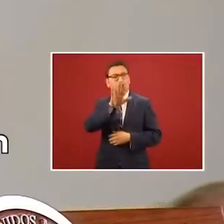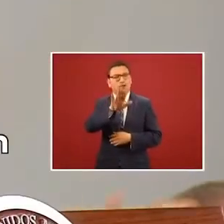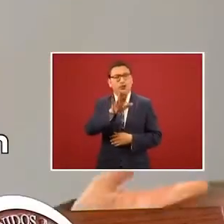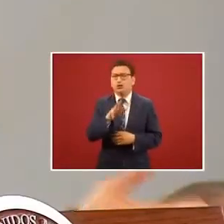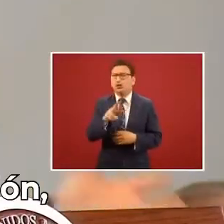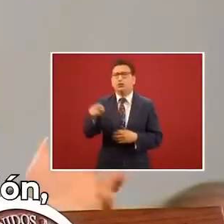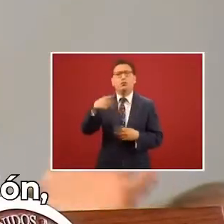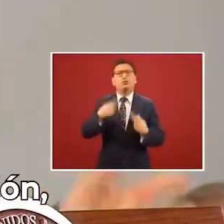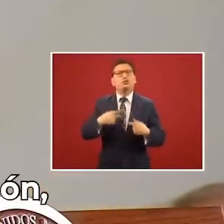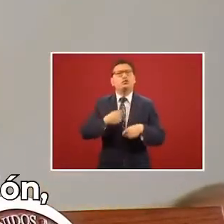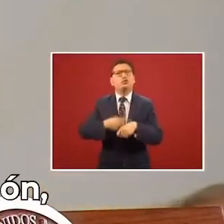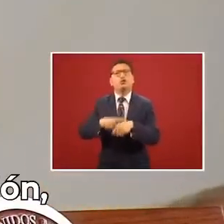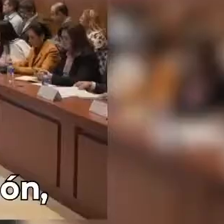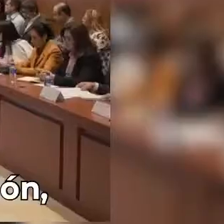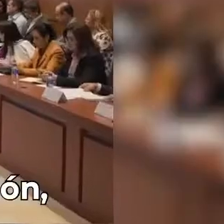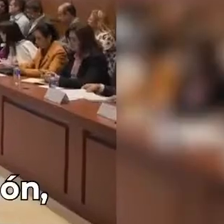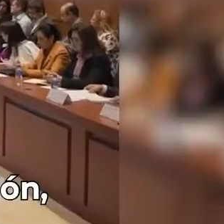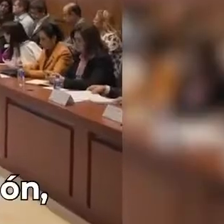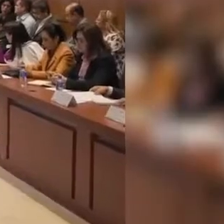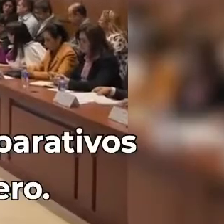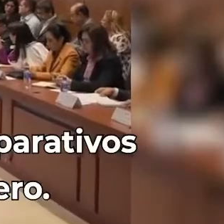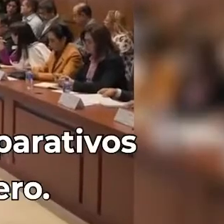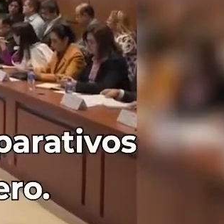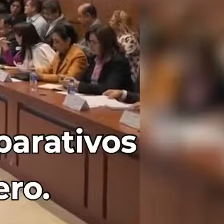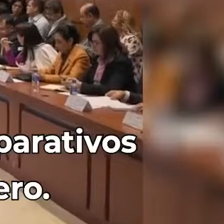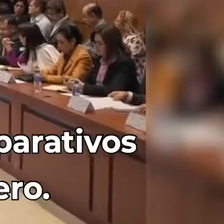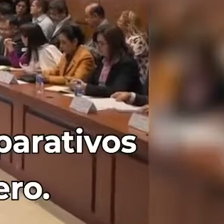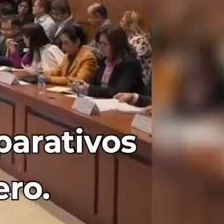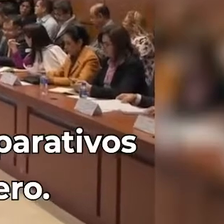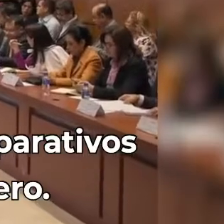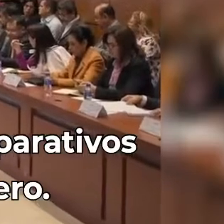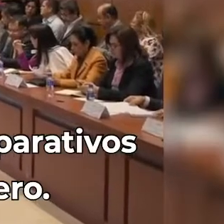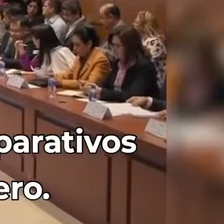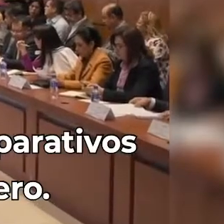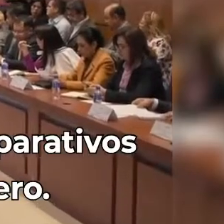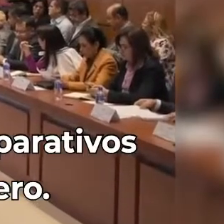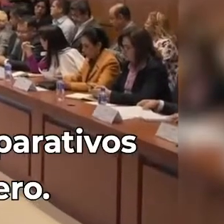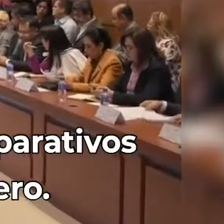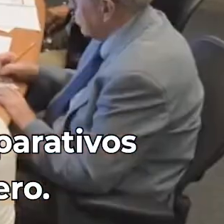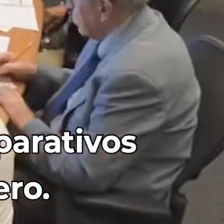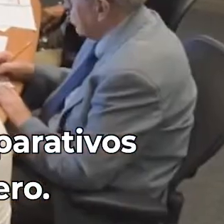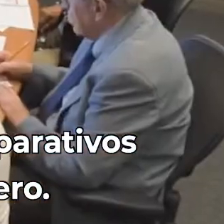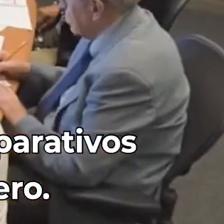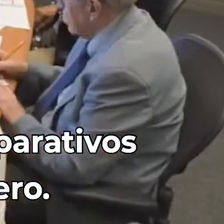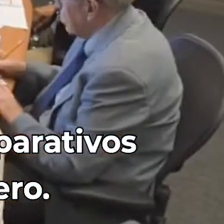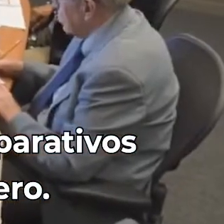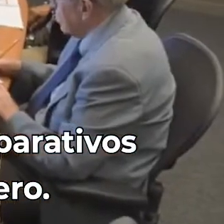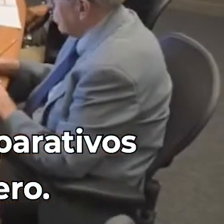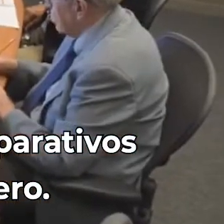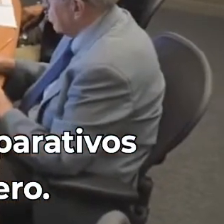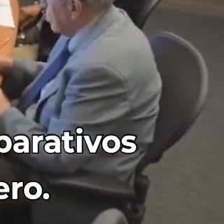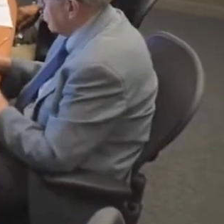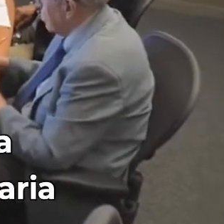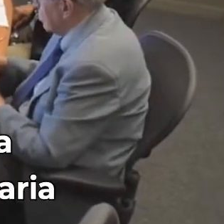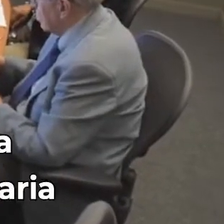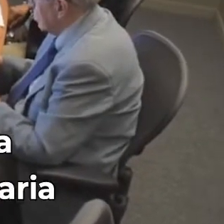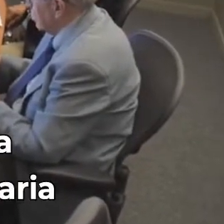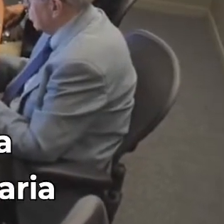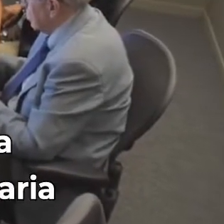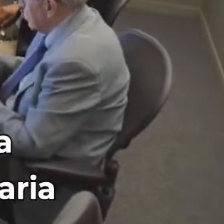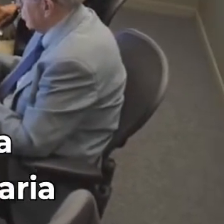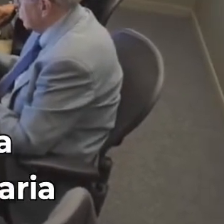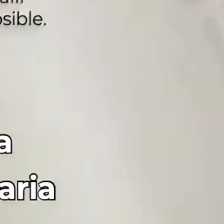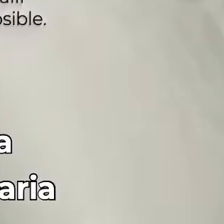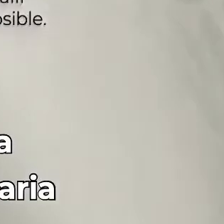Promoción de la Salud, frente a esta alarmante situación, el Gobierno de México inició los preparativos desde los primeros días de enero. El